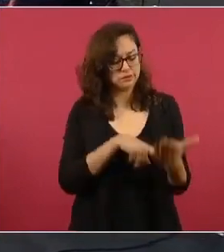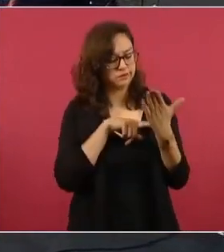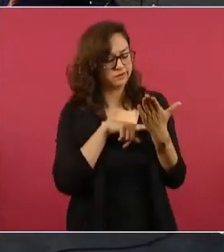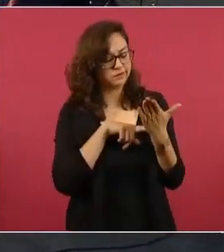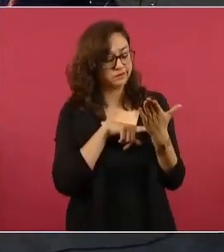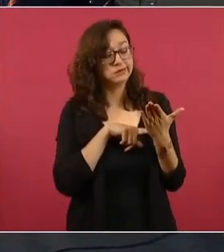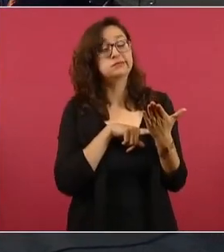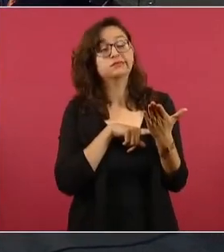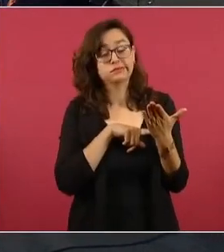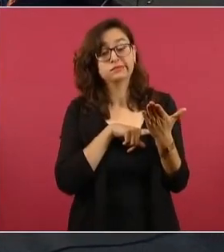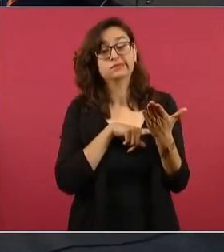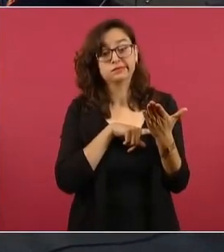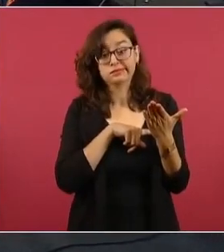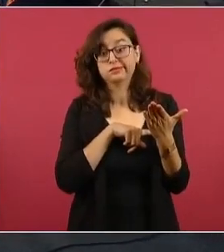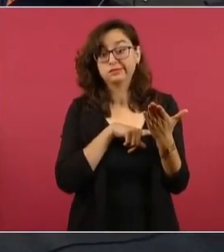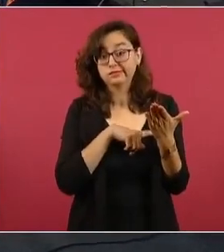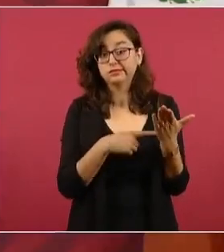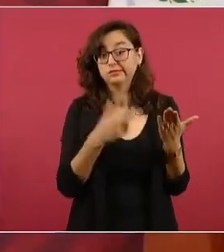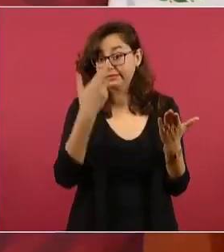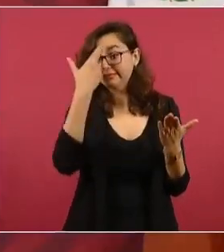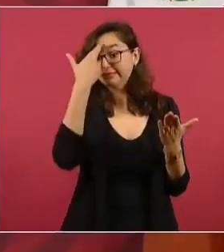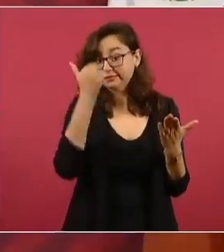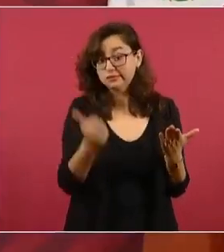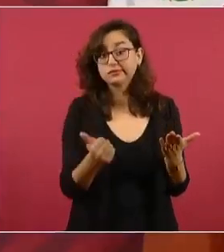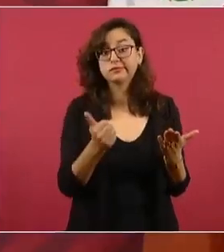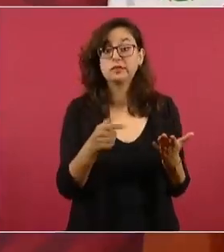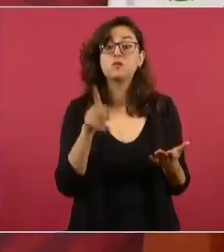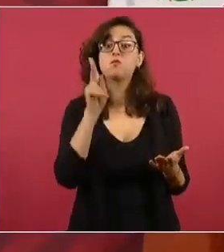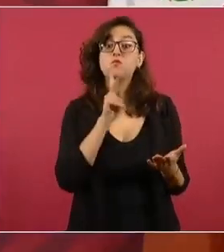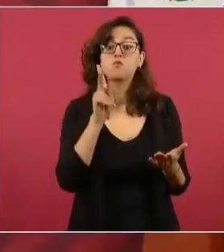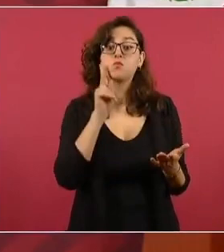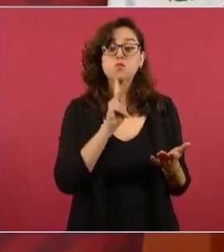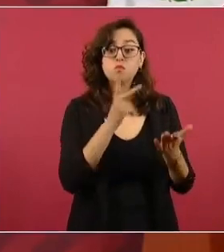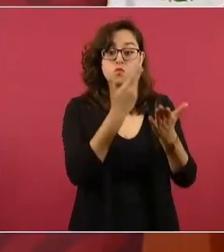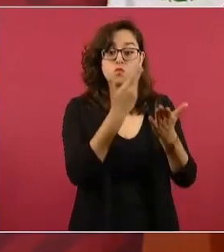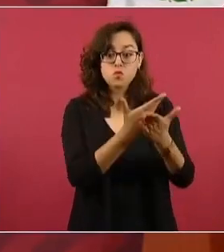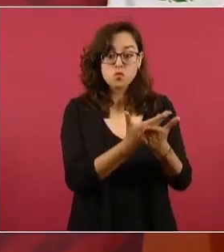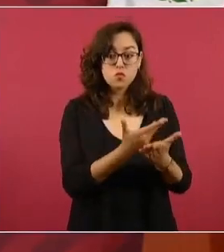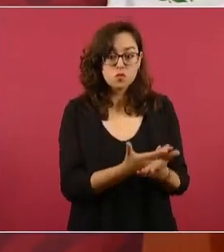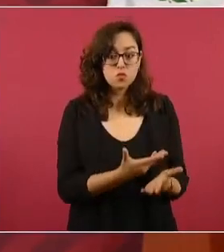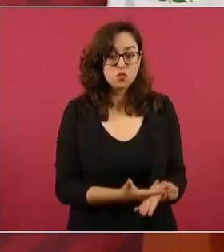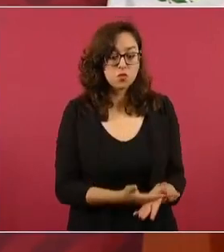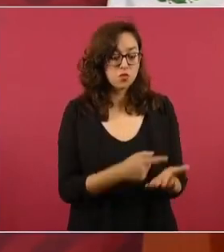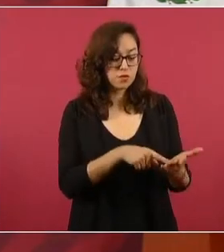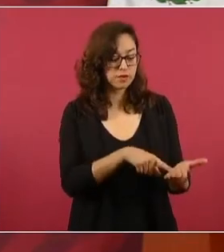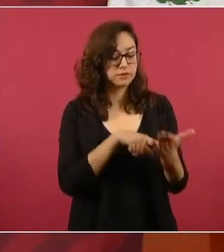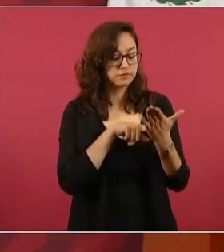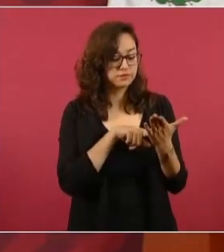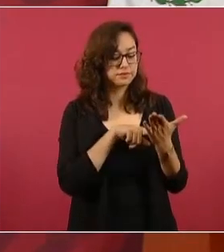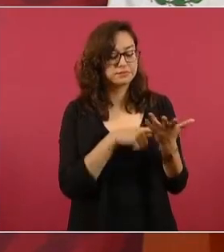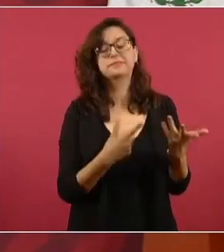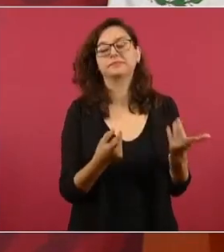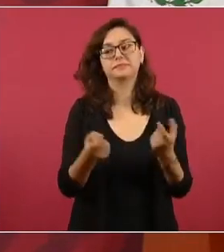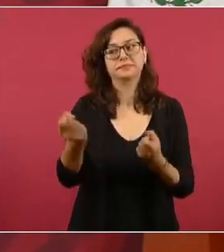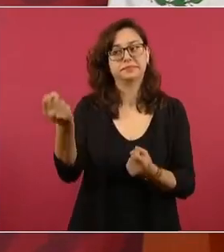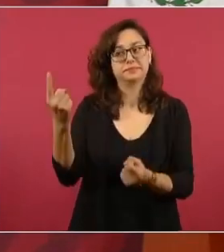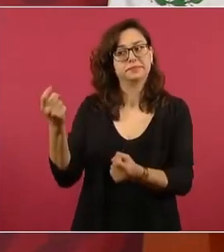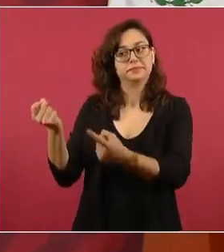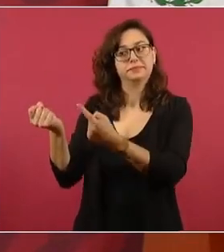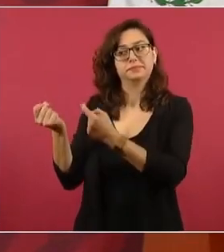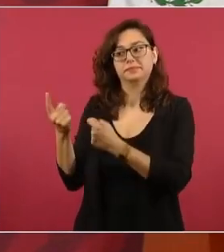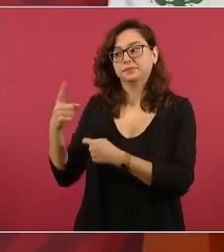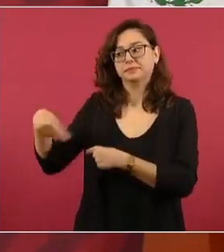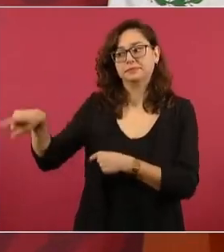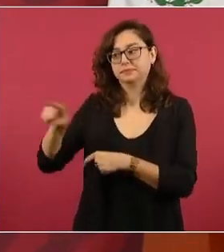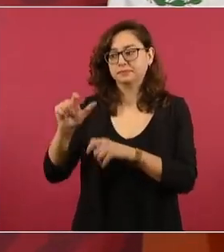Me presentó pruebas. de que cobraban